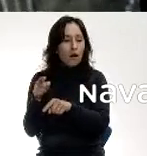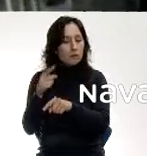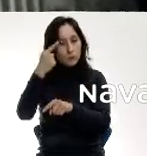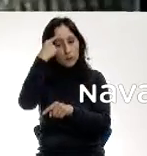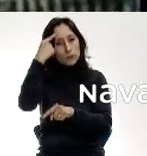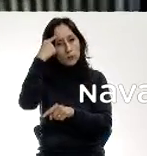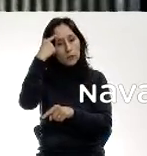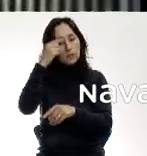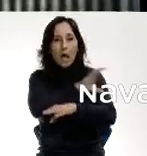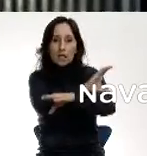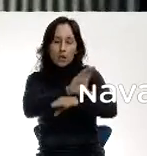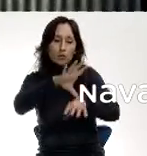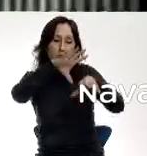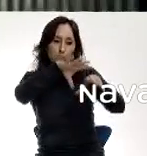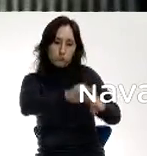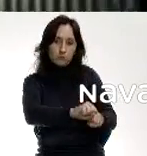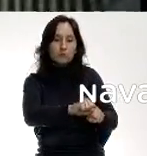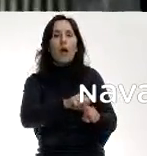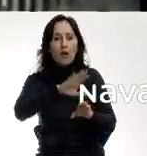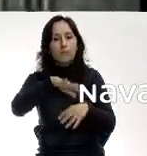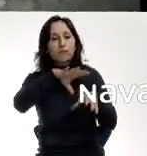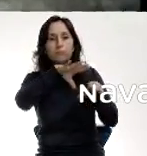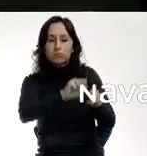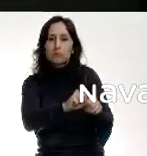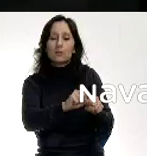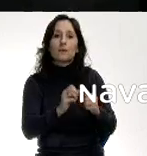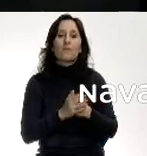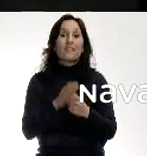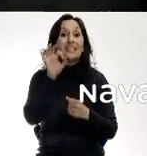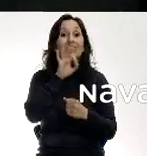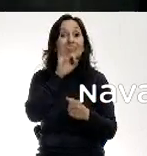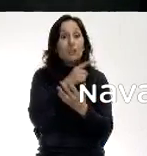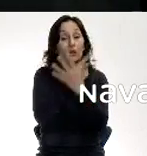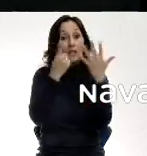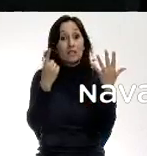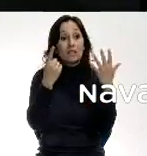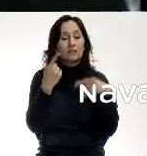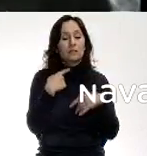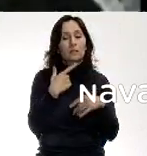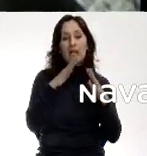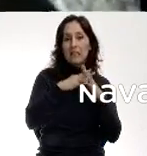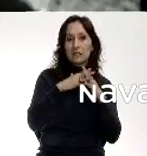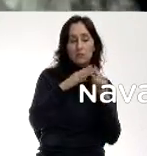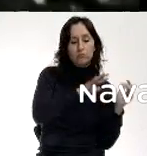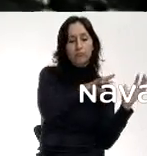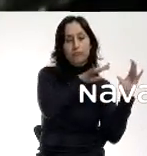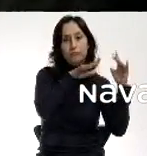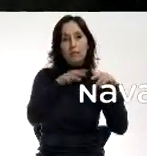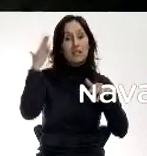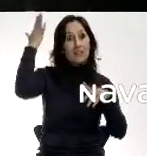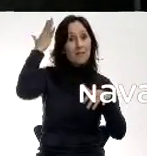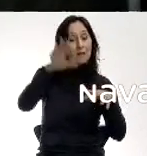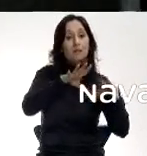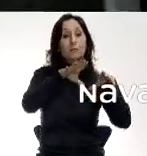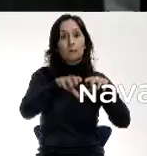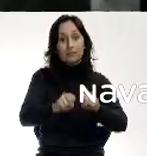Artajona, toma Artajona, y cuando en el siglo XVI vienen los castellanos, ocupan Navarra, como el conde de Lerín era amigo